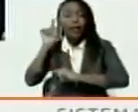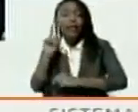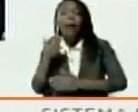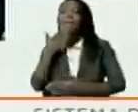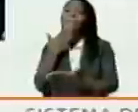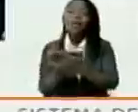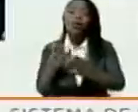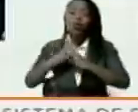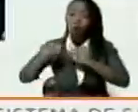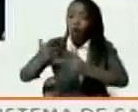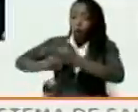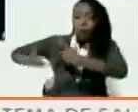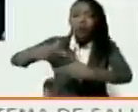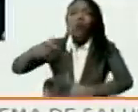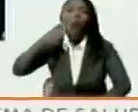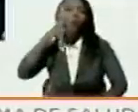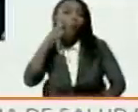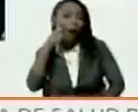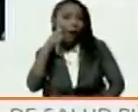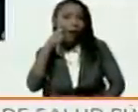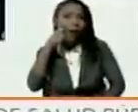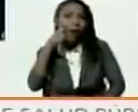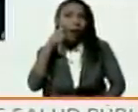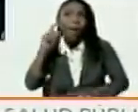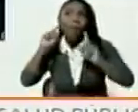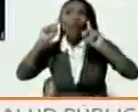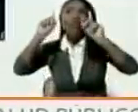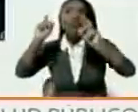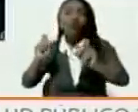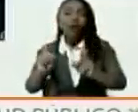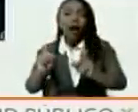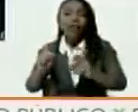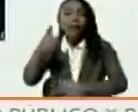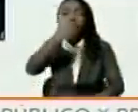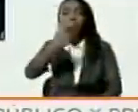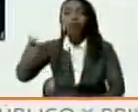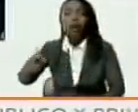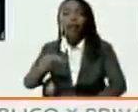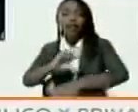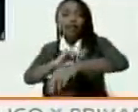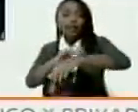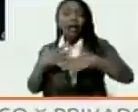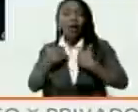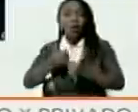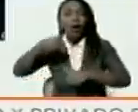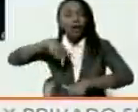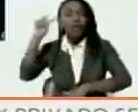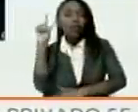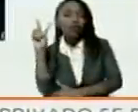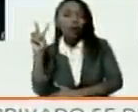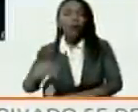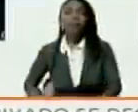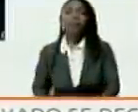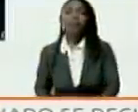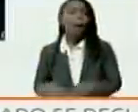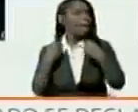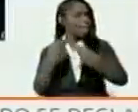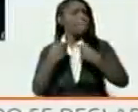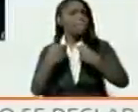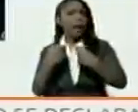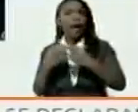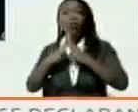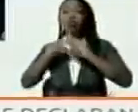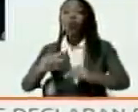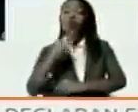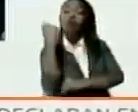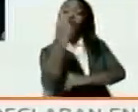cooperación humana, profesional, del personal de salud de Venezuela, para todos en un